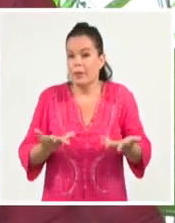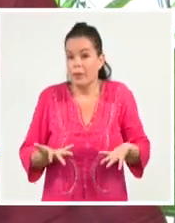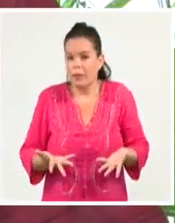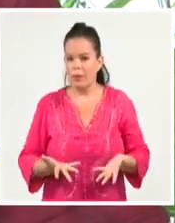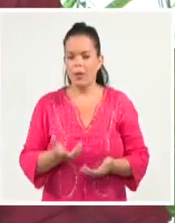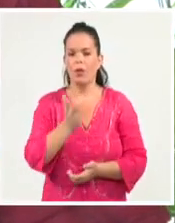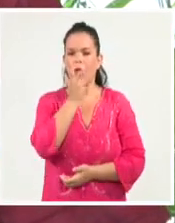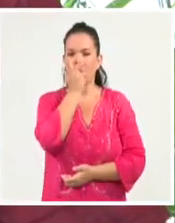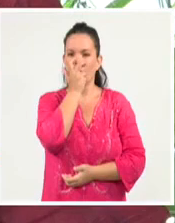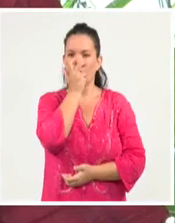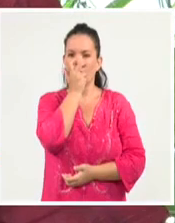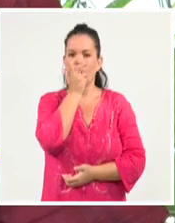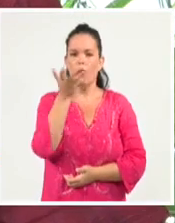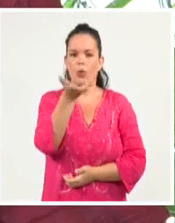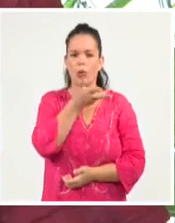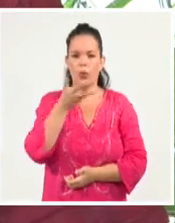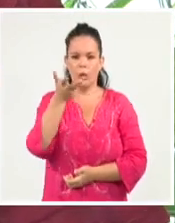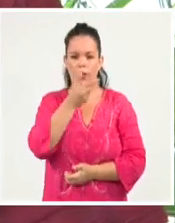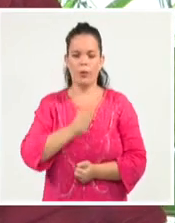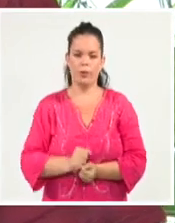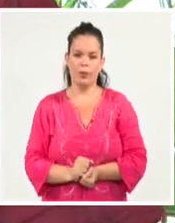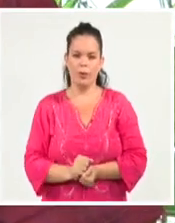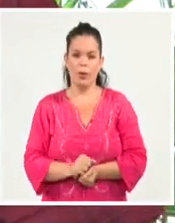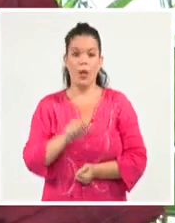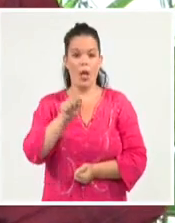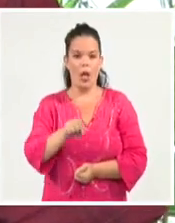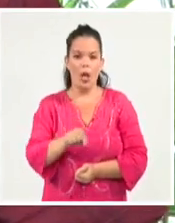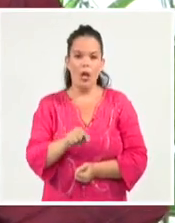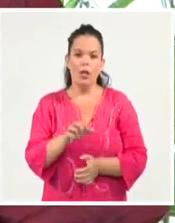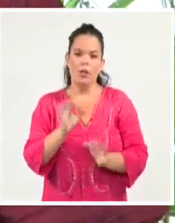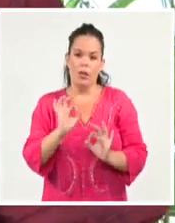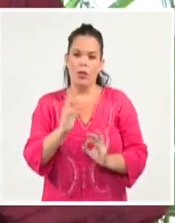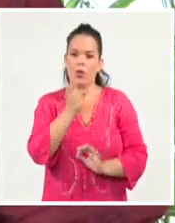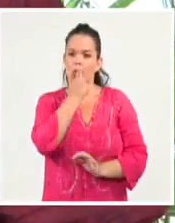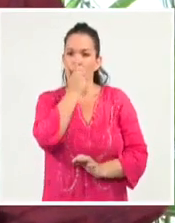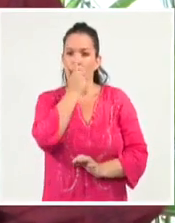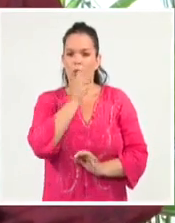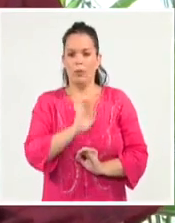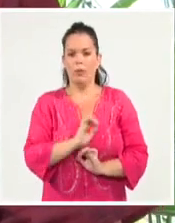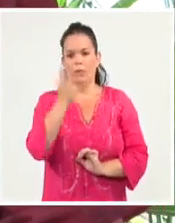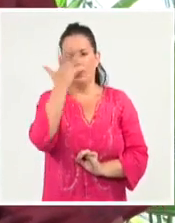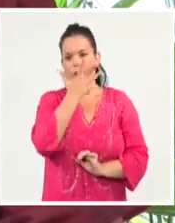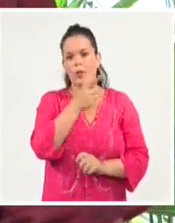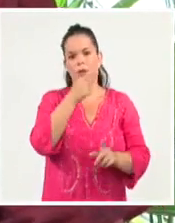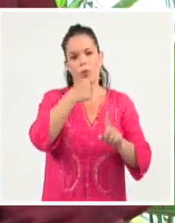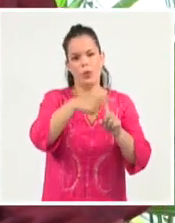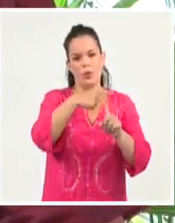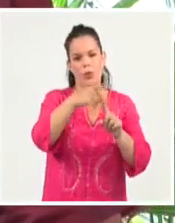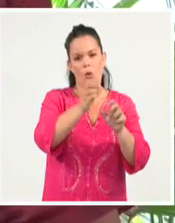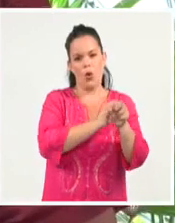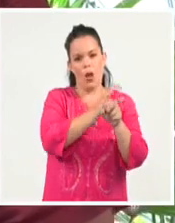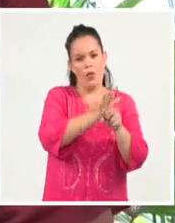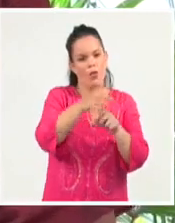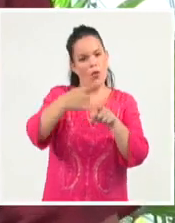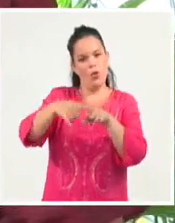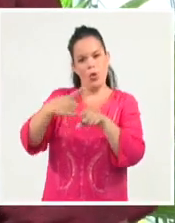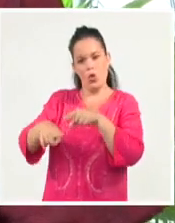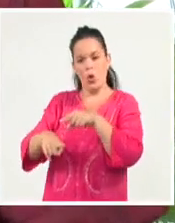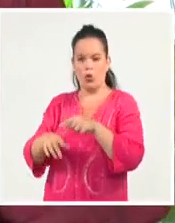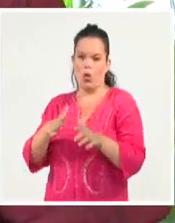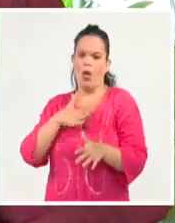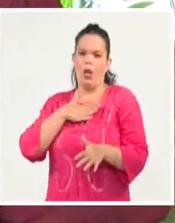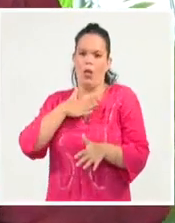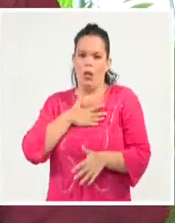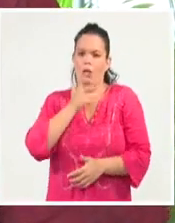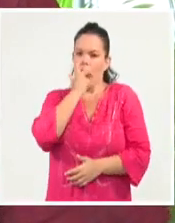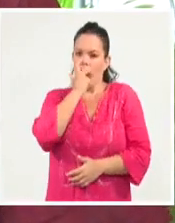medicinal para la atención a los pacientes. A partir de una avería que ha sufrido la planta principal productora